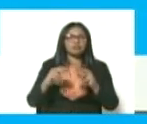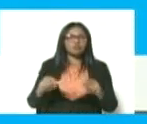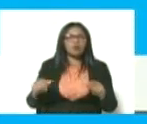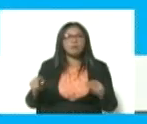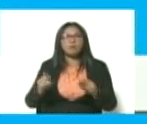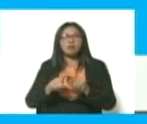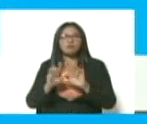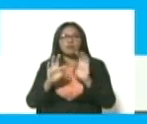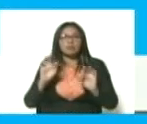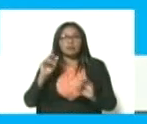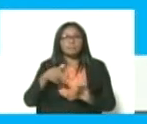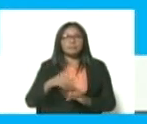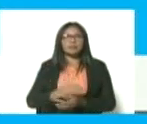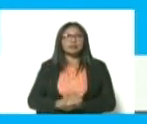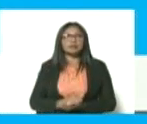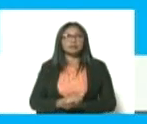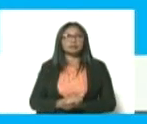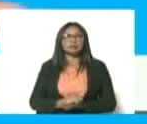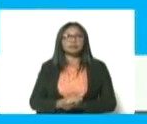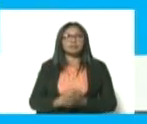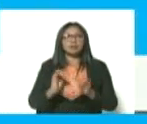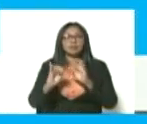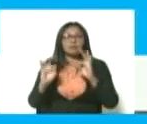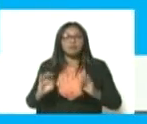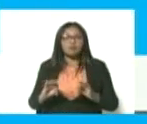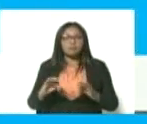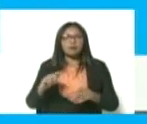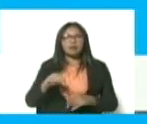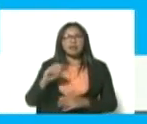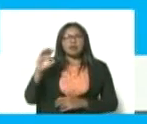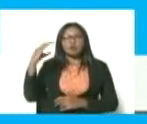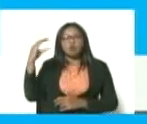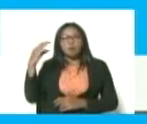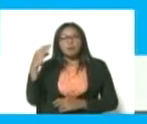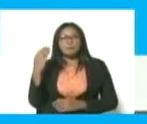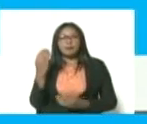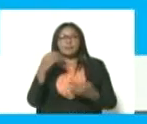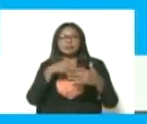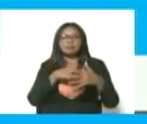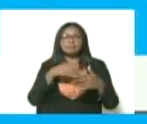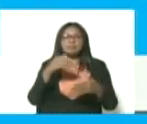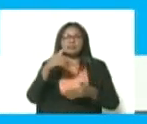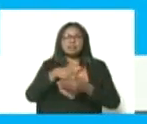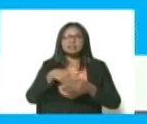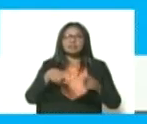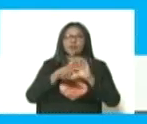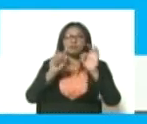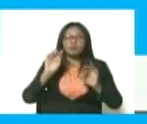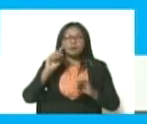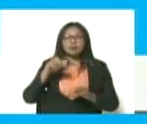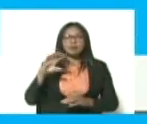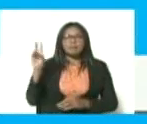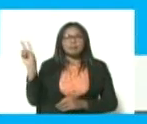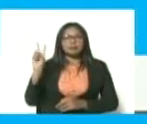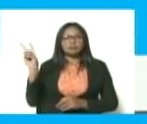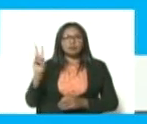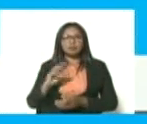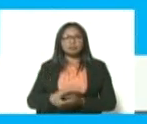de paramilitares y mercenarios que tiene en Colombia para invadir Venezuela en sus sueños locos.